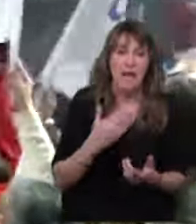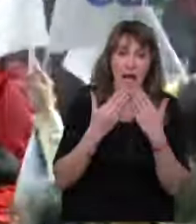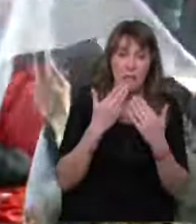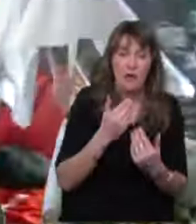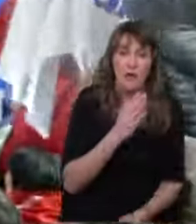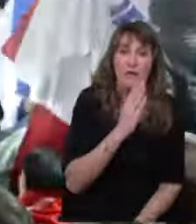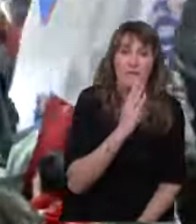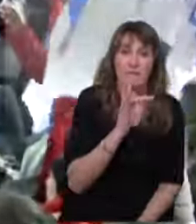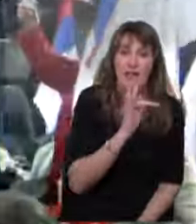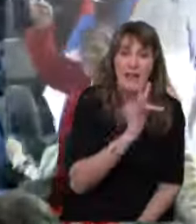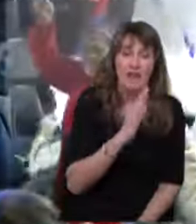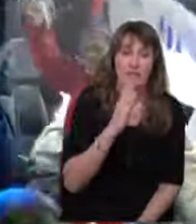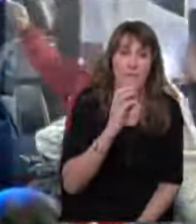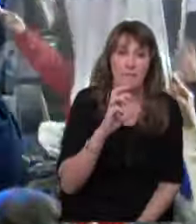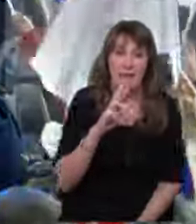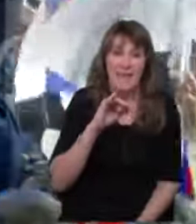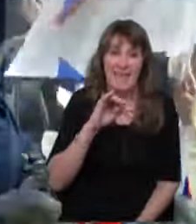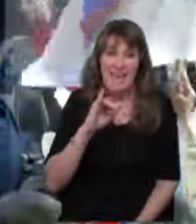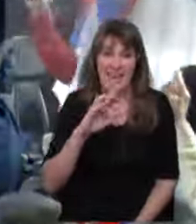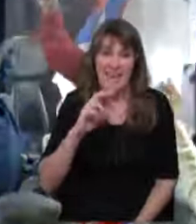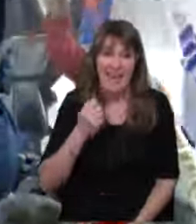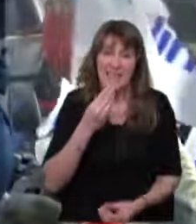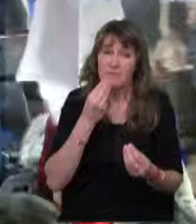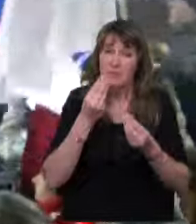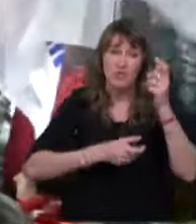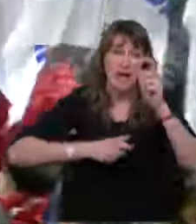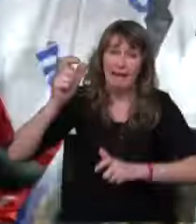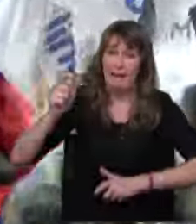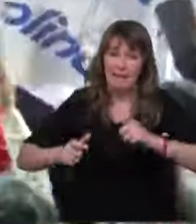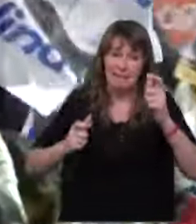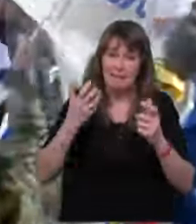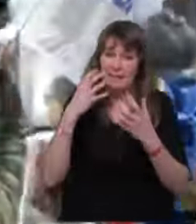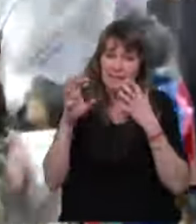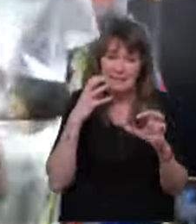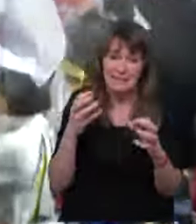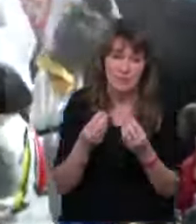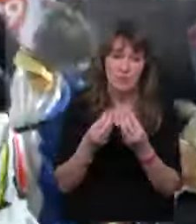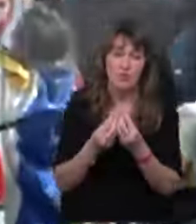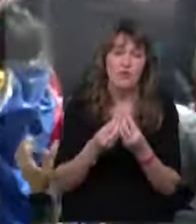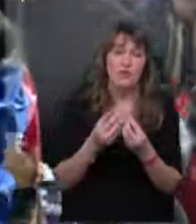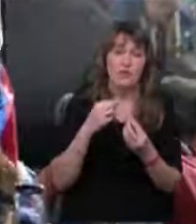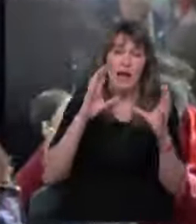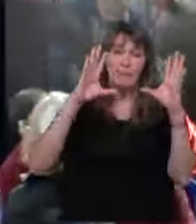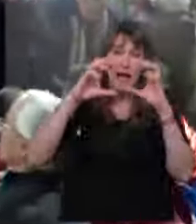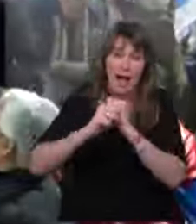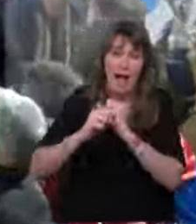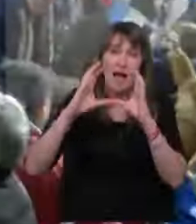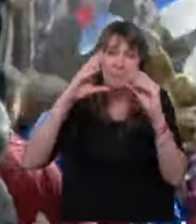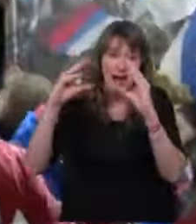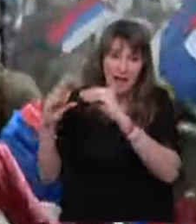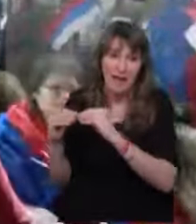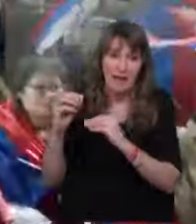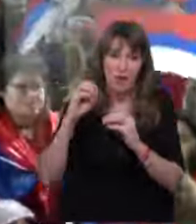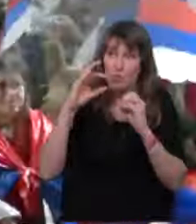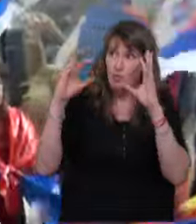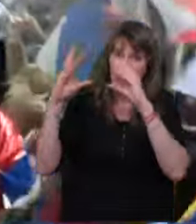Pereira. Disculpen la desprolijidad, compañero, pero bueno, hay mucha gente. Se estaba compartiendo este fragmento con la luz apagada, donde se